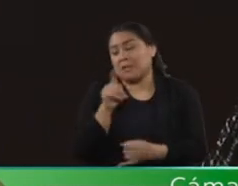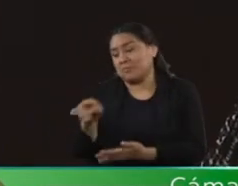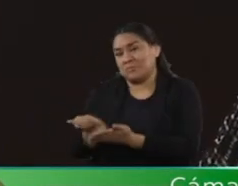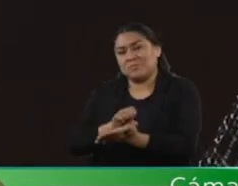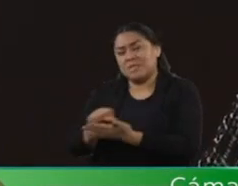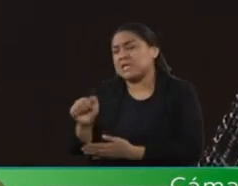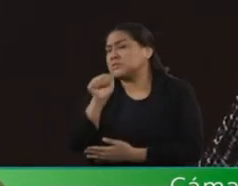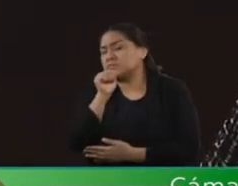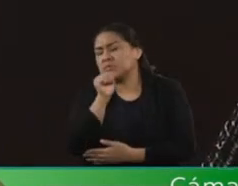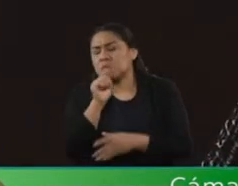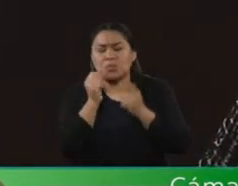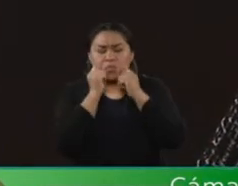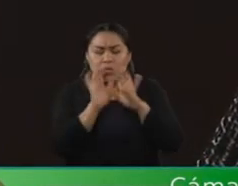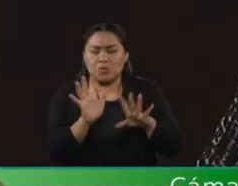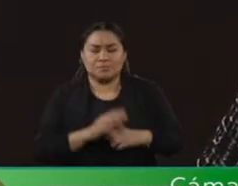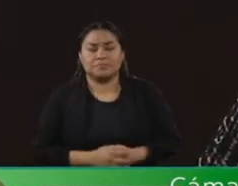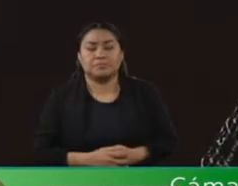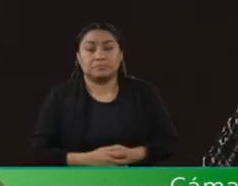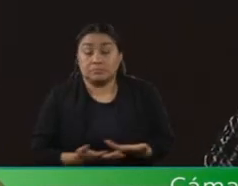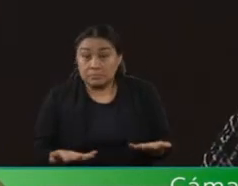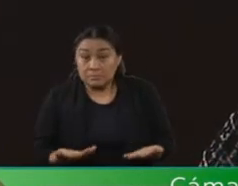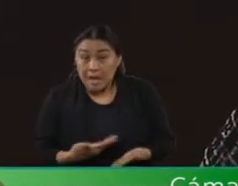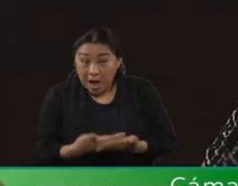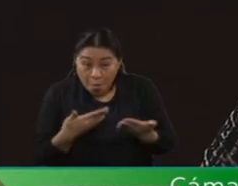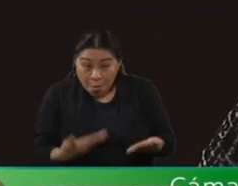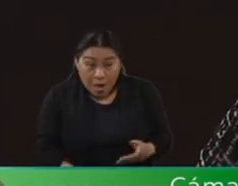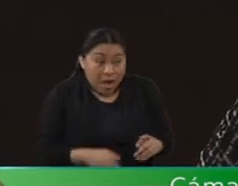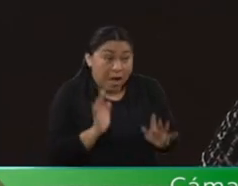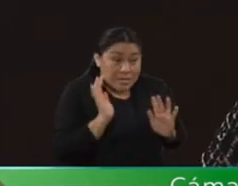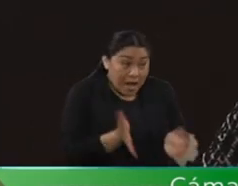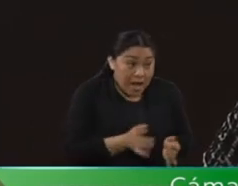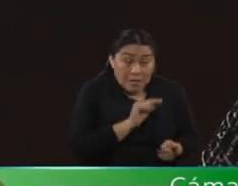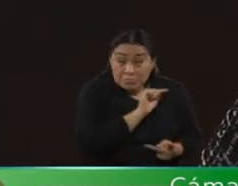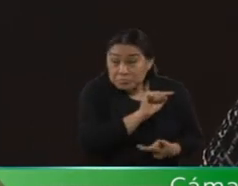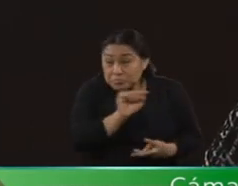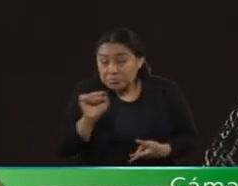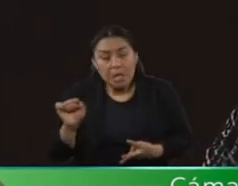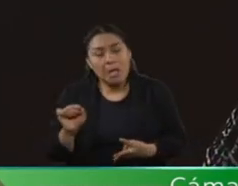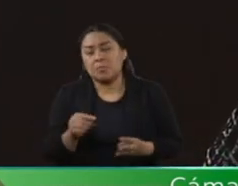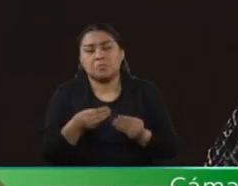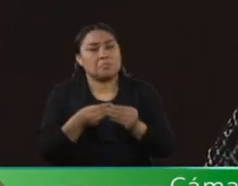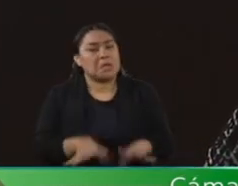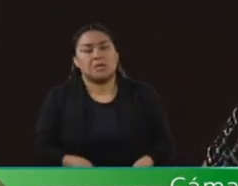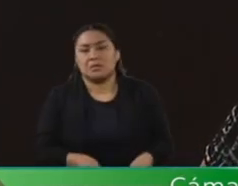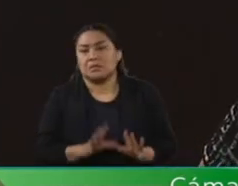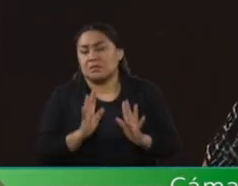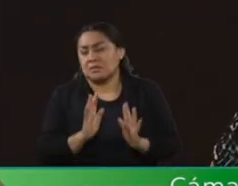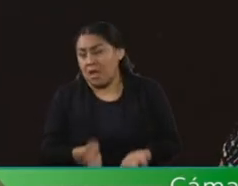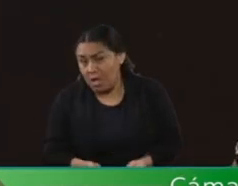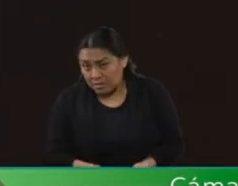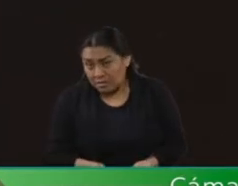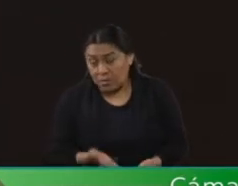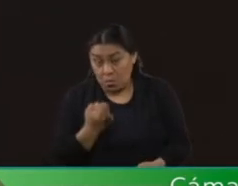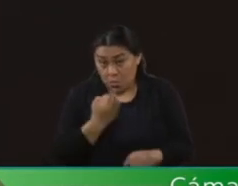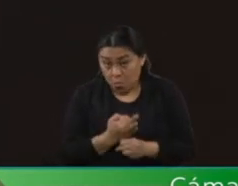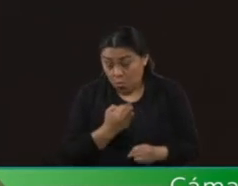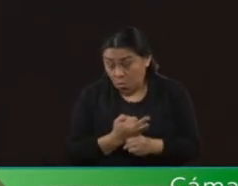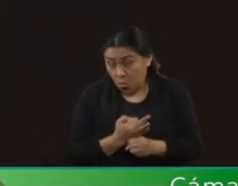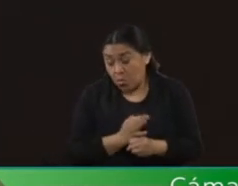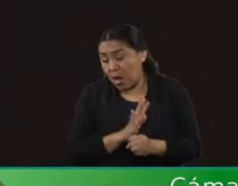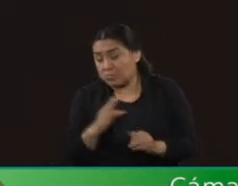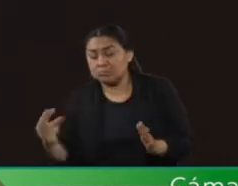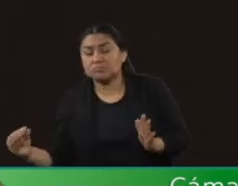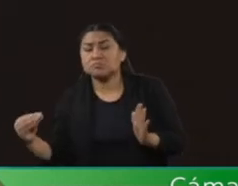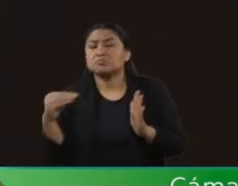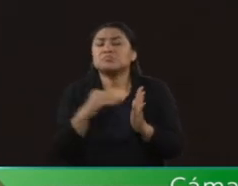estuvieran. Hoy, todo eso quedará en una página gloriosa de la historia y hoy se inscribe en una